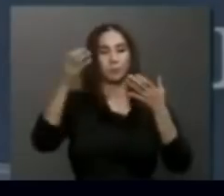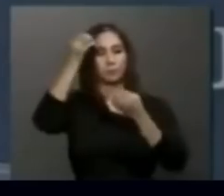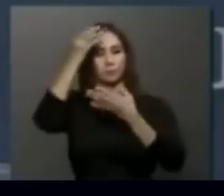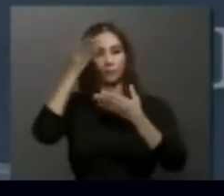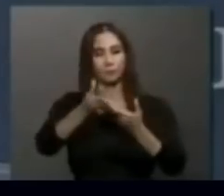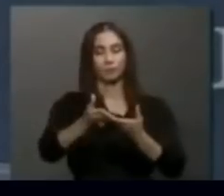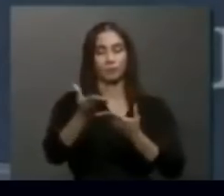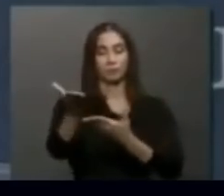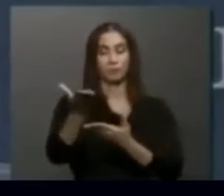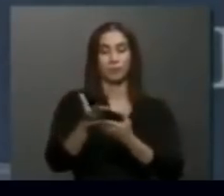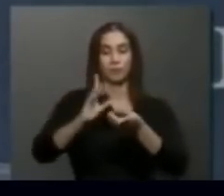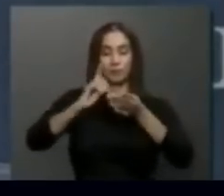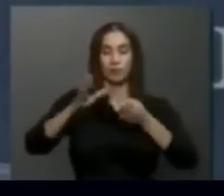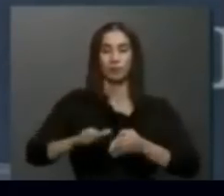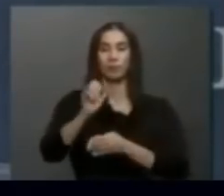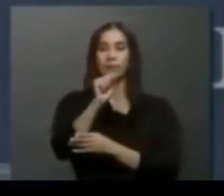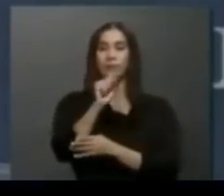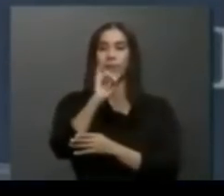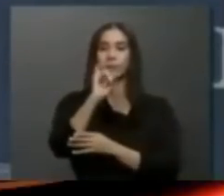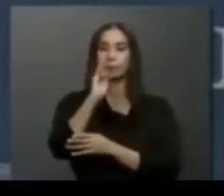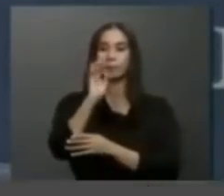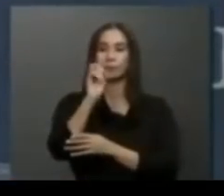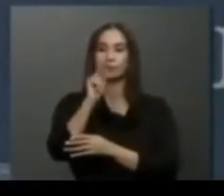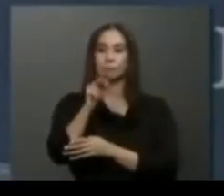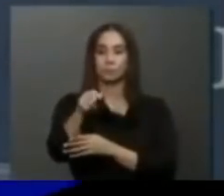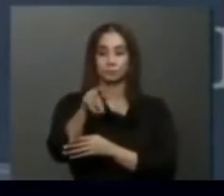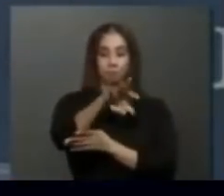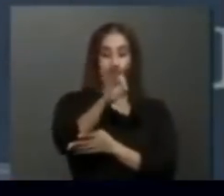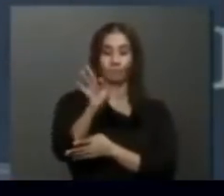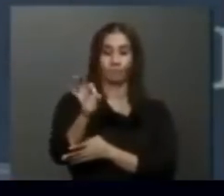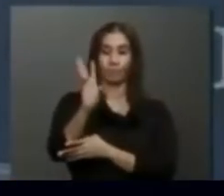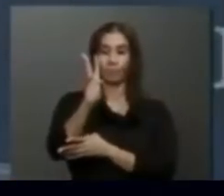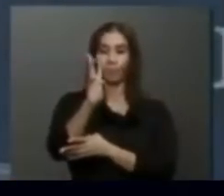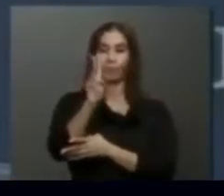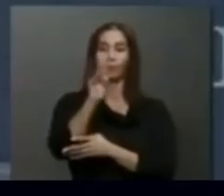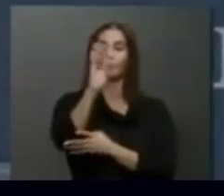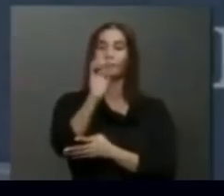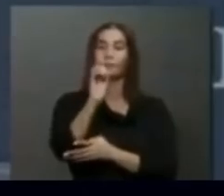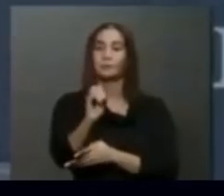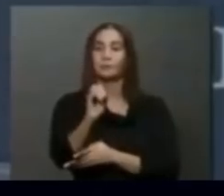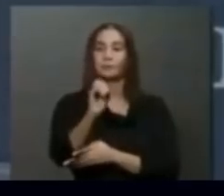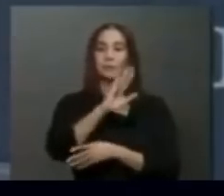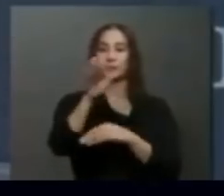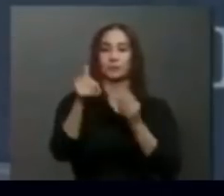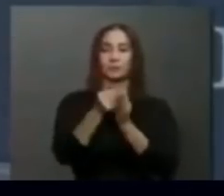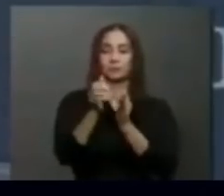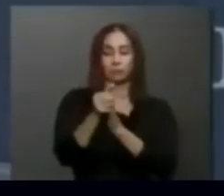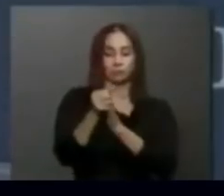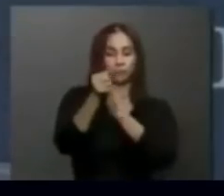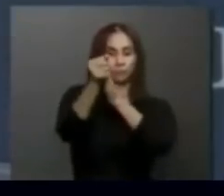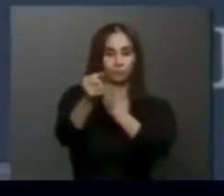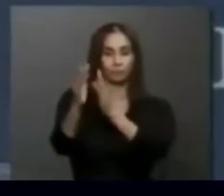que está aquí Jeffrey Lizardo, director de SUBEN. SUBEN ha identificado que el 62% de las cabezas que lideran los